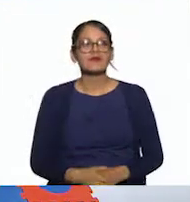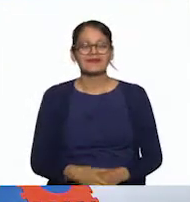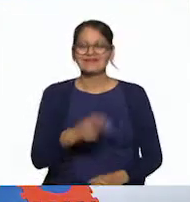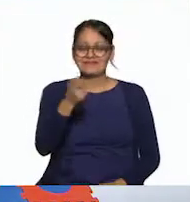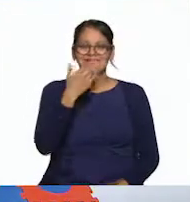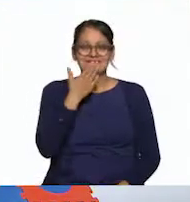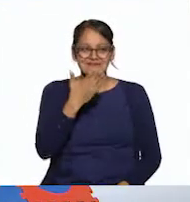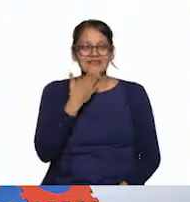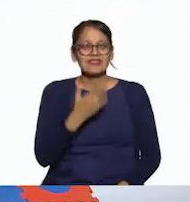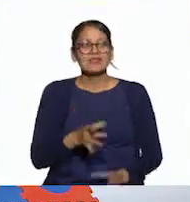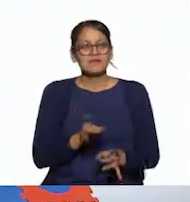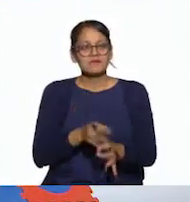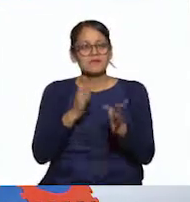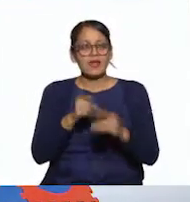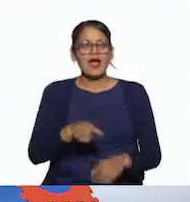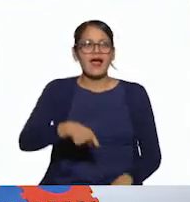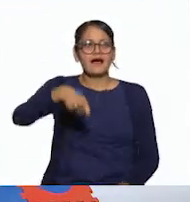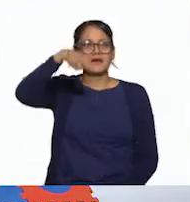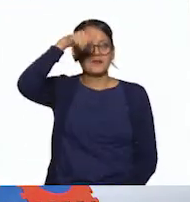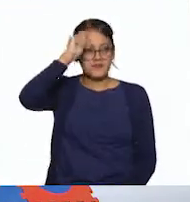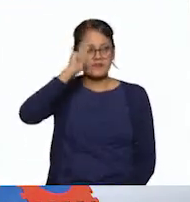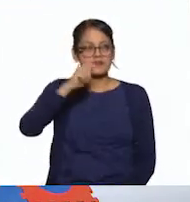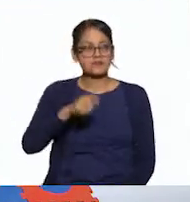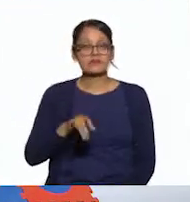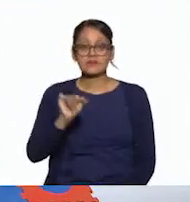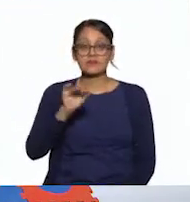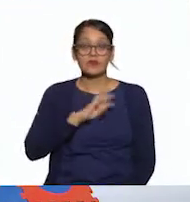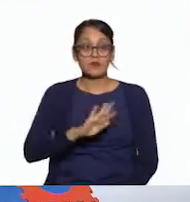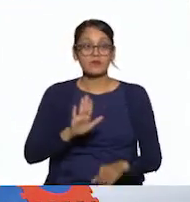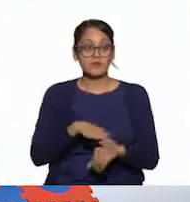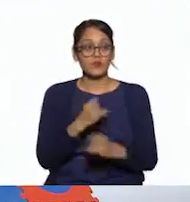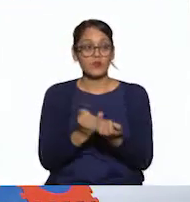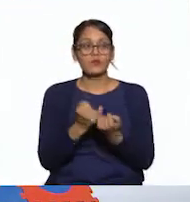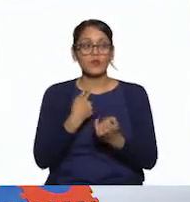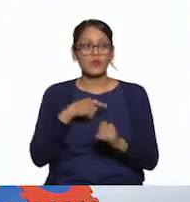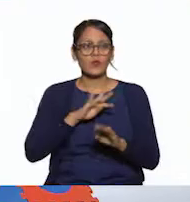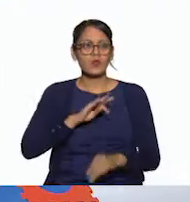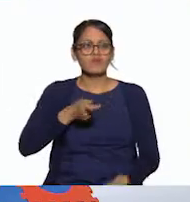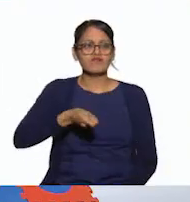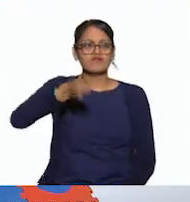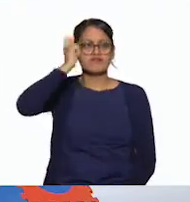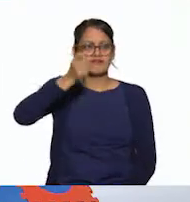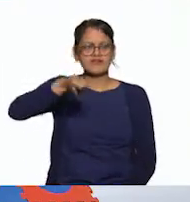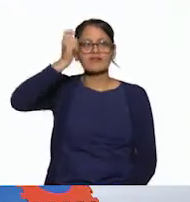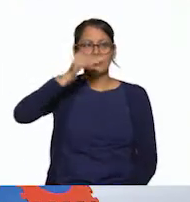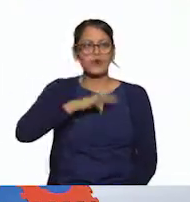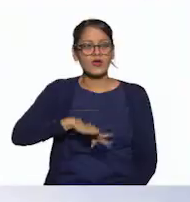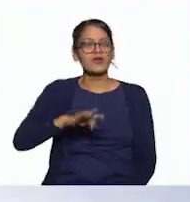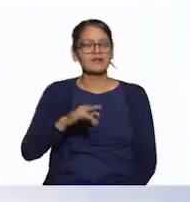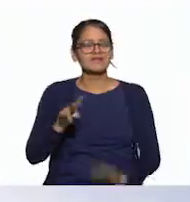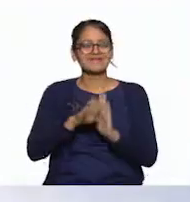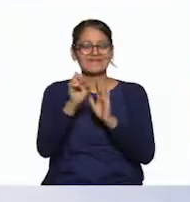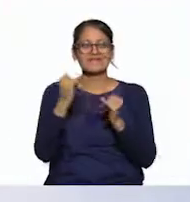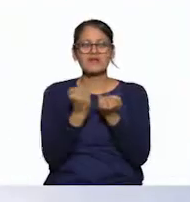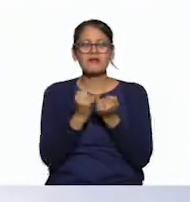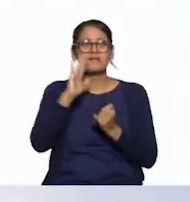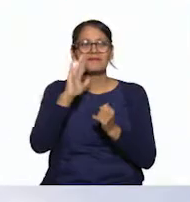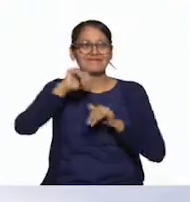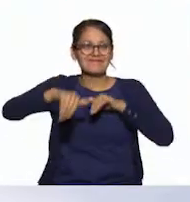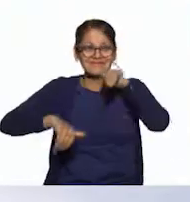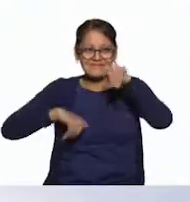Ándale, adelante, arriba, eso. ¿Sabes? Sí, porque también puede ser hacia arriba, ¿verdad? Exactamente. ¿Sabes qué me imagino? ¿Qué? Como si estuviéramos